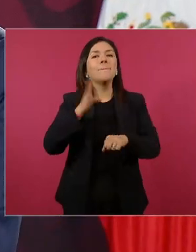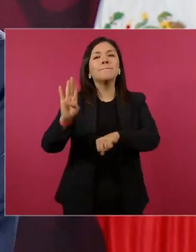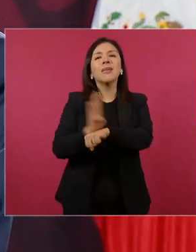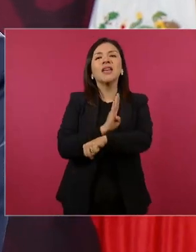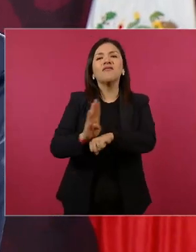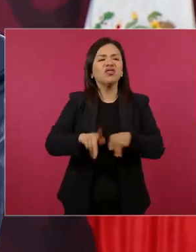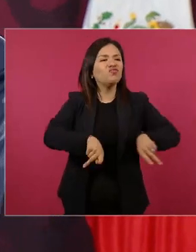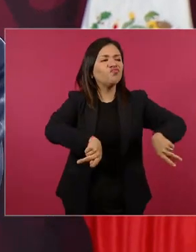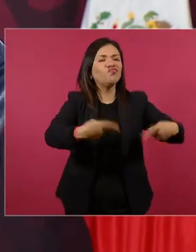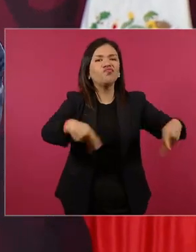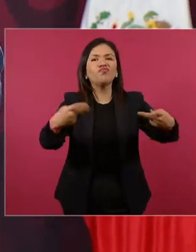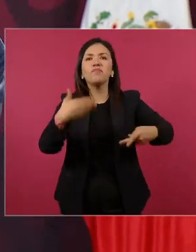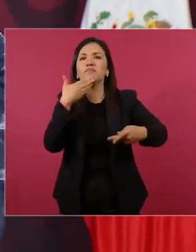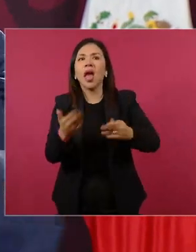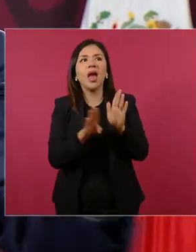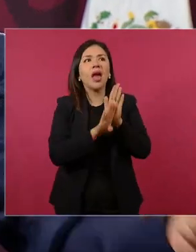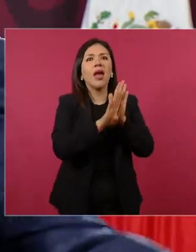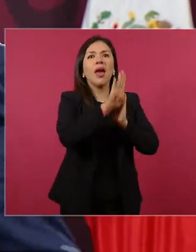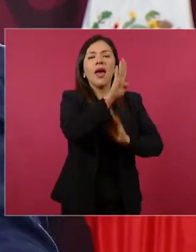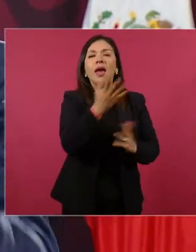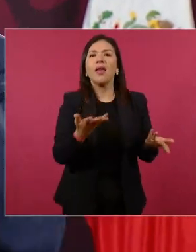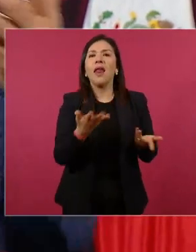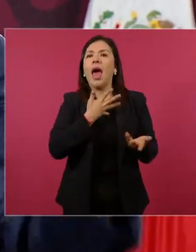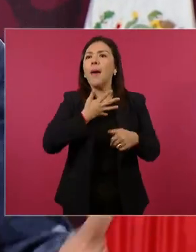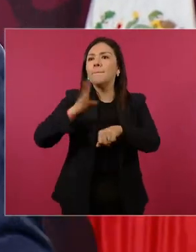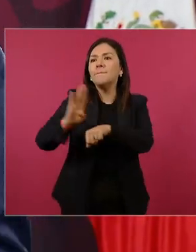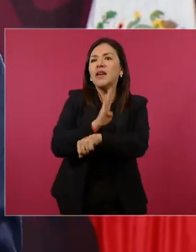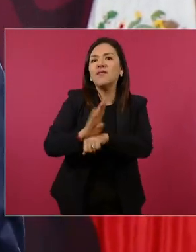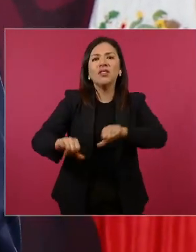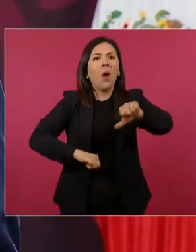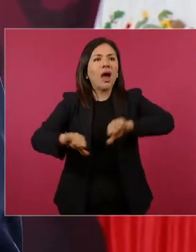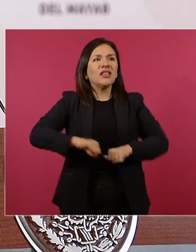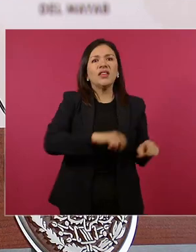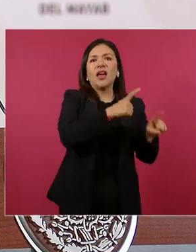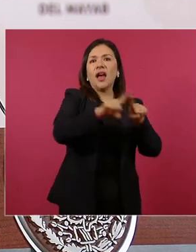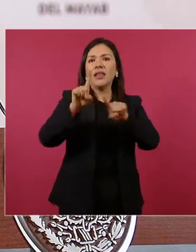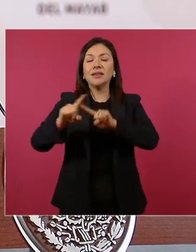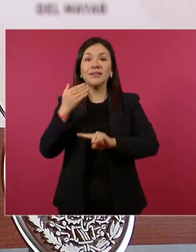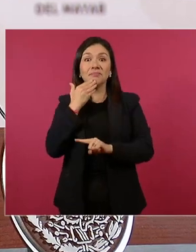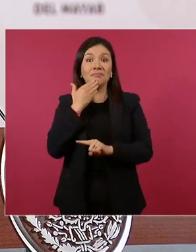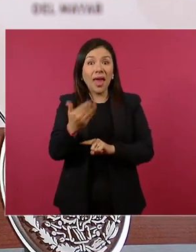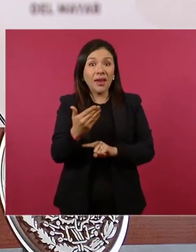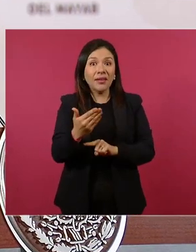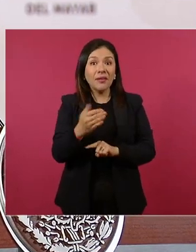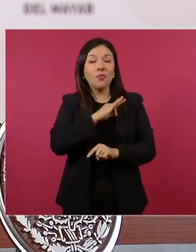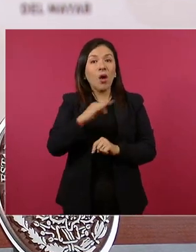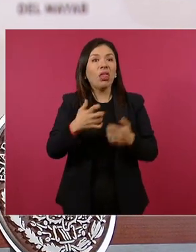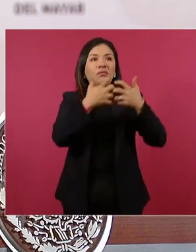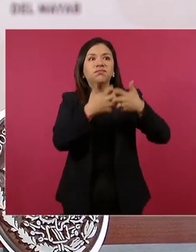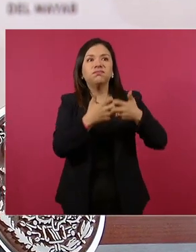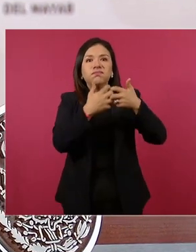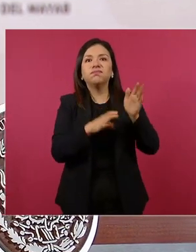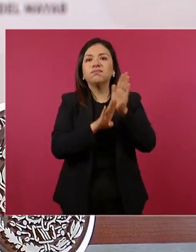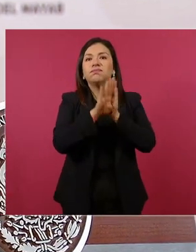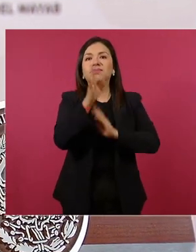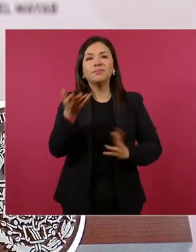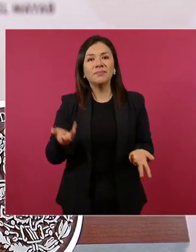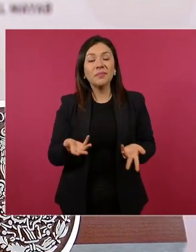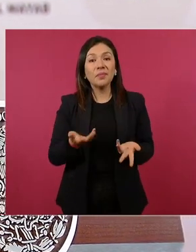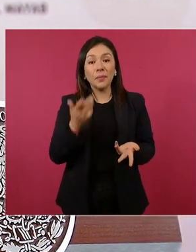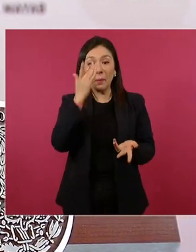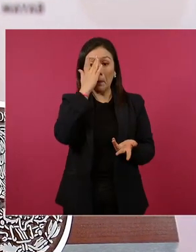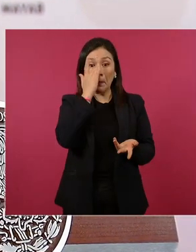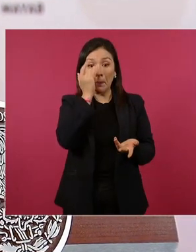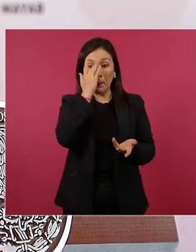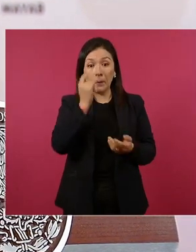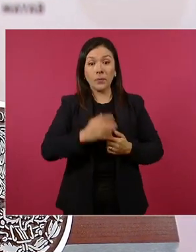comercio, se benefician todas las actividades, ¿no?, productivas.